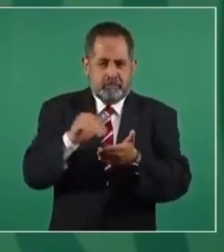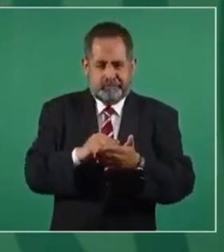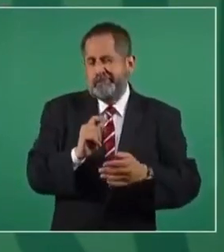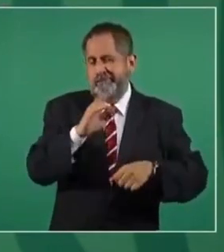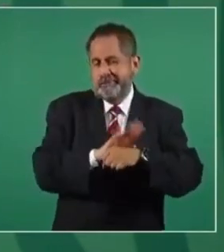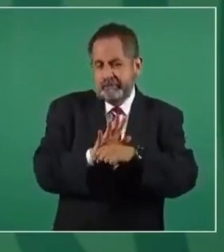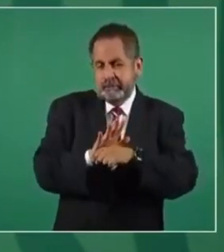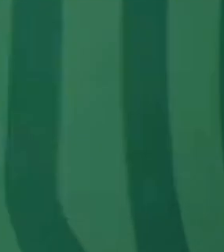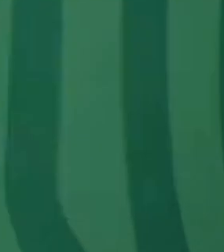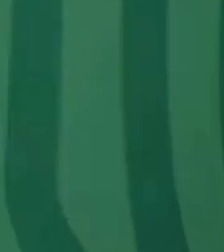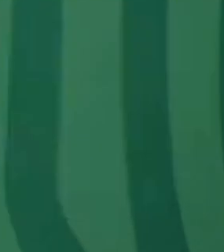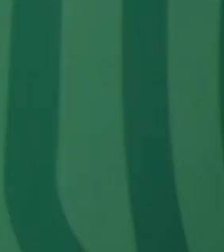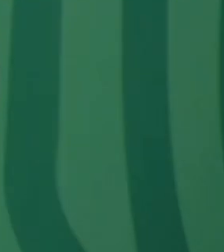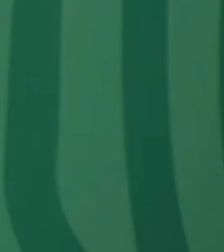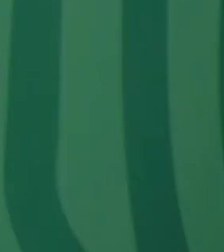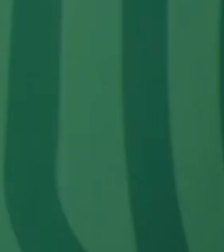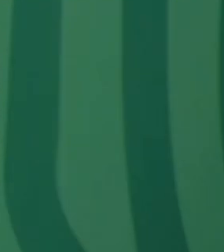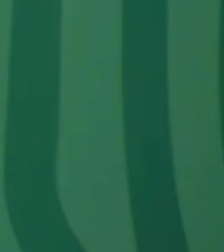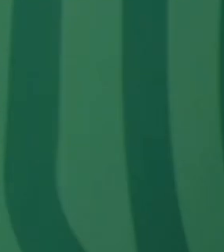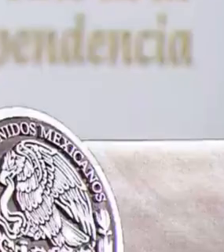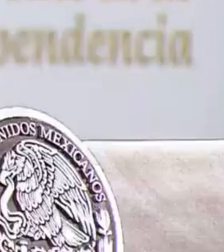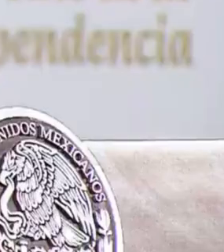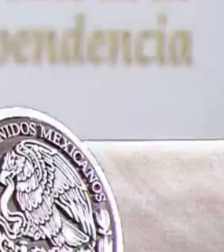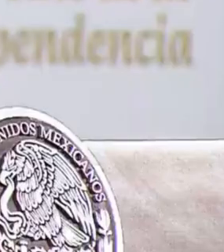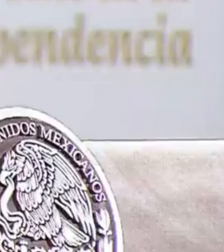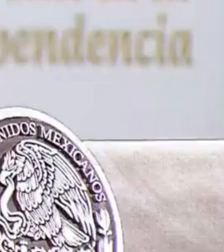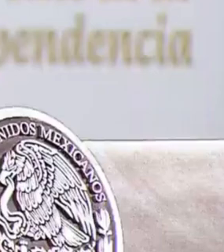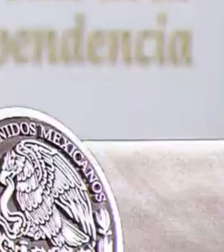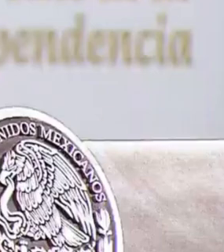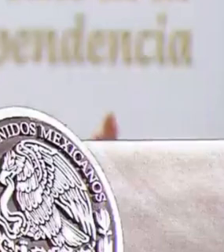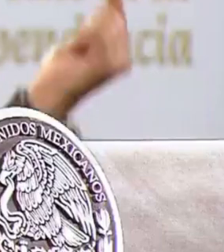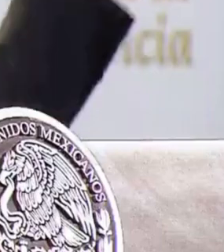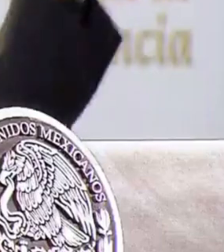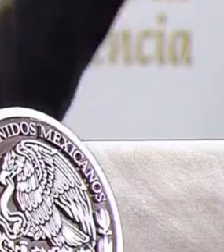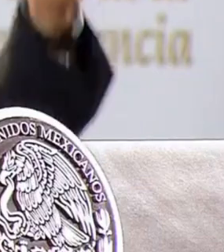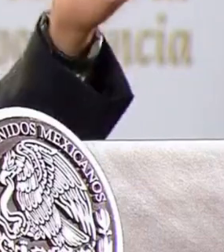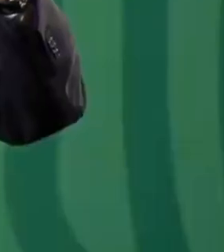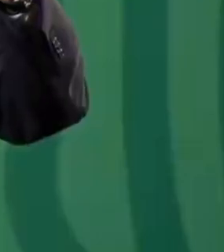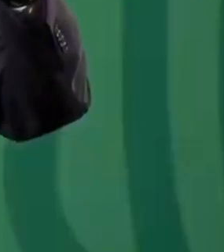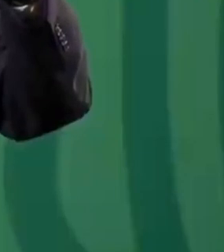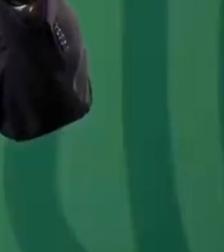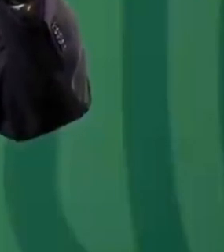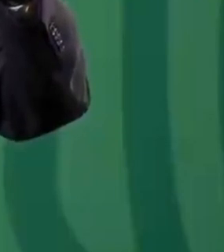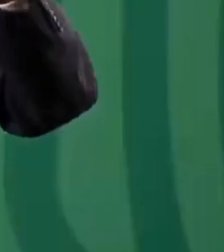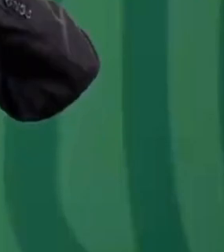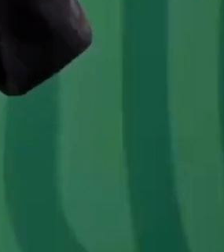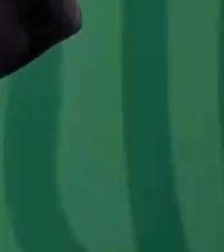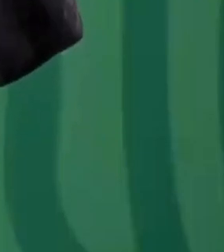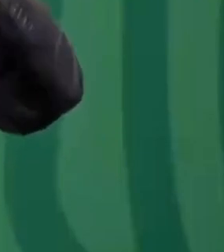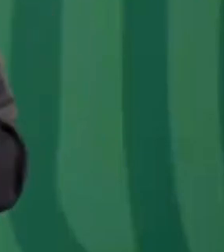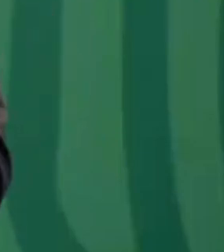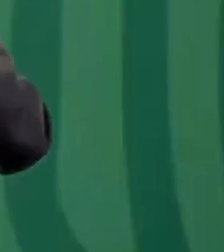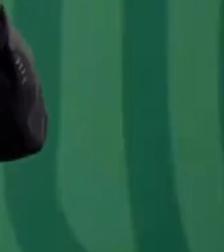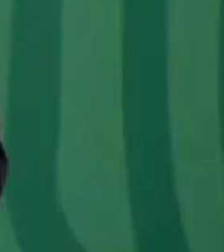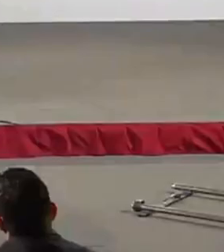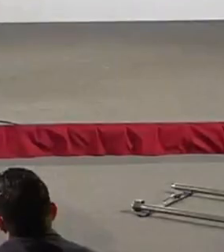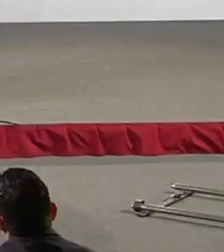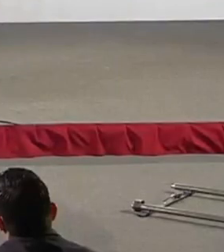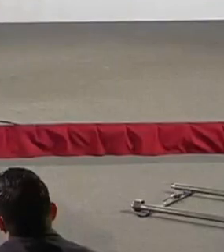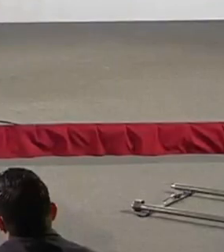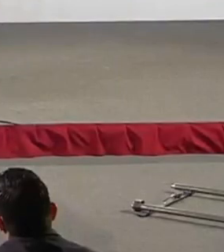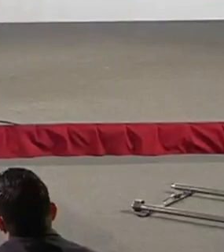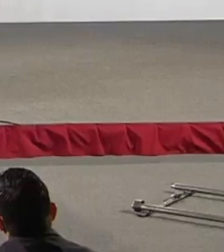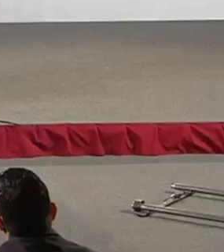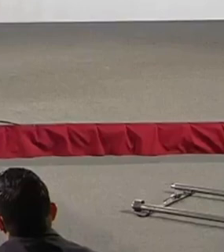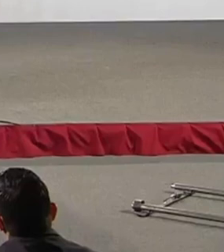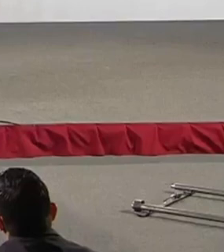pandemia y hemos ido recuperando y ya nos deben de faltar como 200 mil del 1 millón 500 mil que perdimos de recuperar. Entonces ya pronto